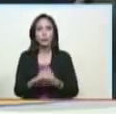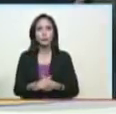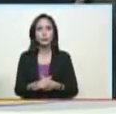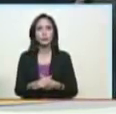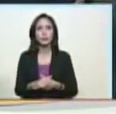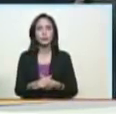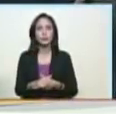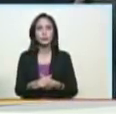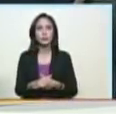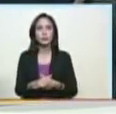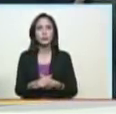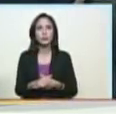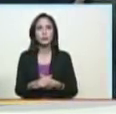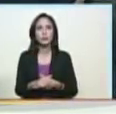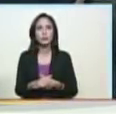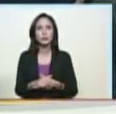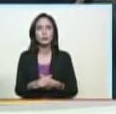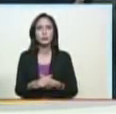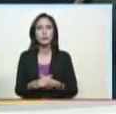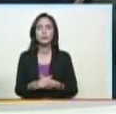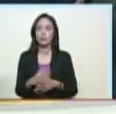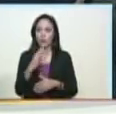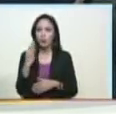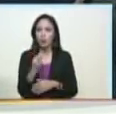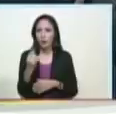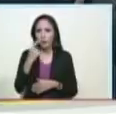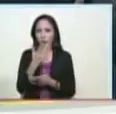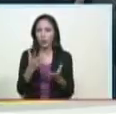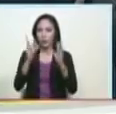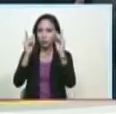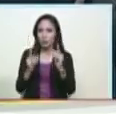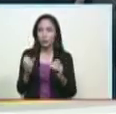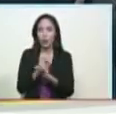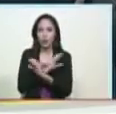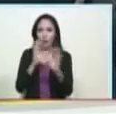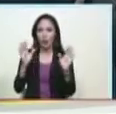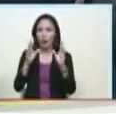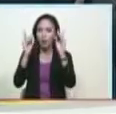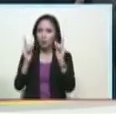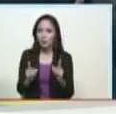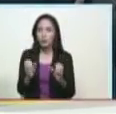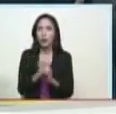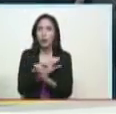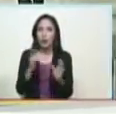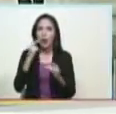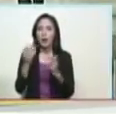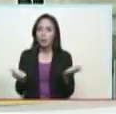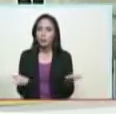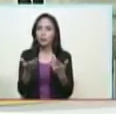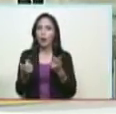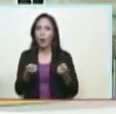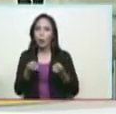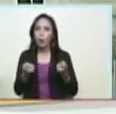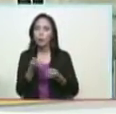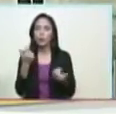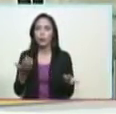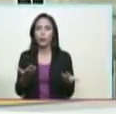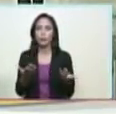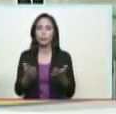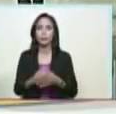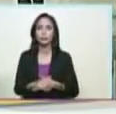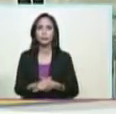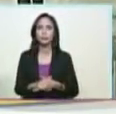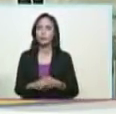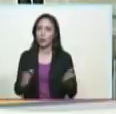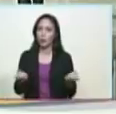funcionario para que verdaderamente estas decisiones esta activación de estas acciones